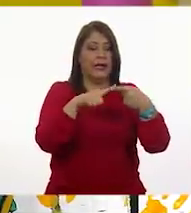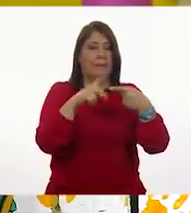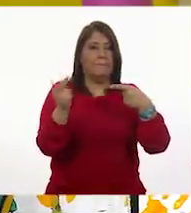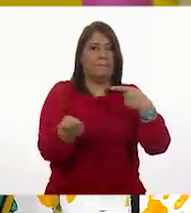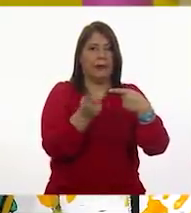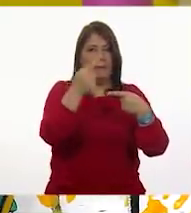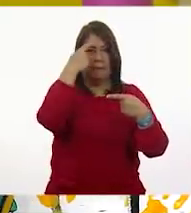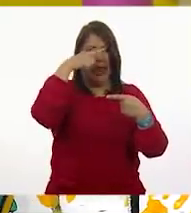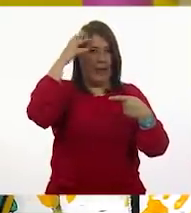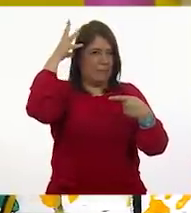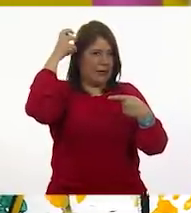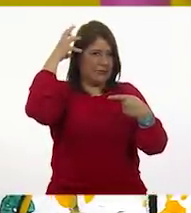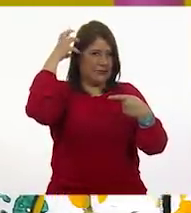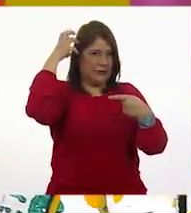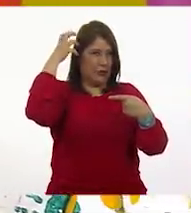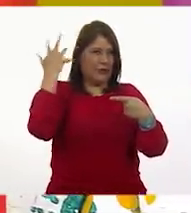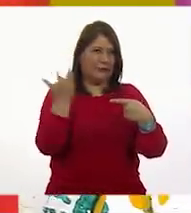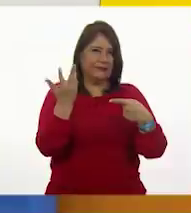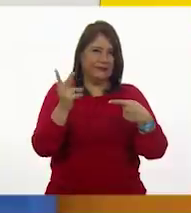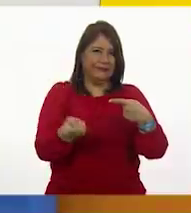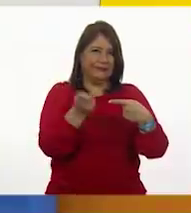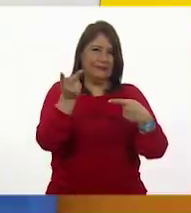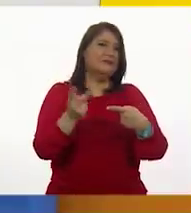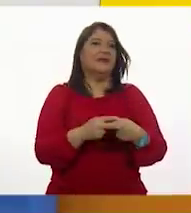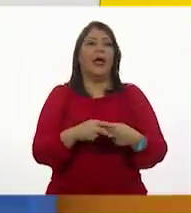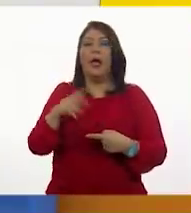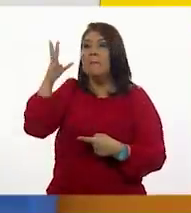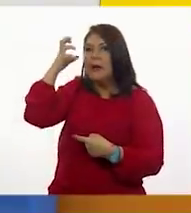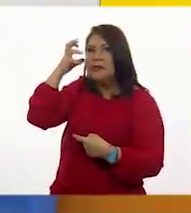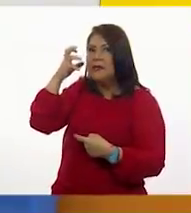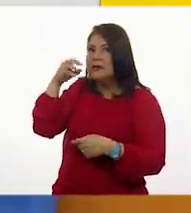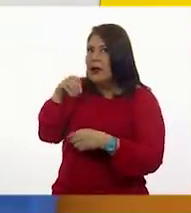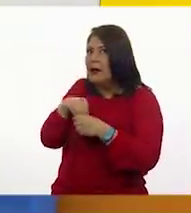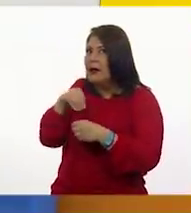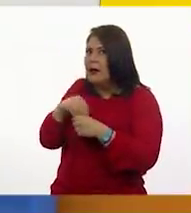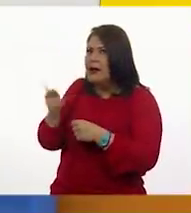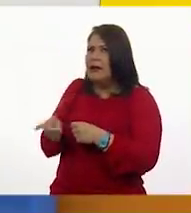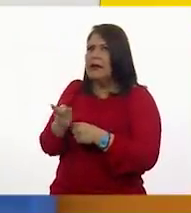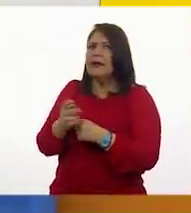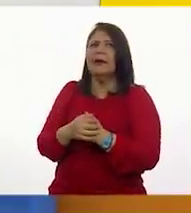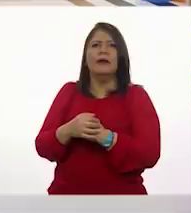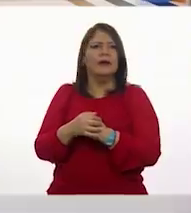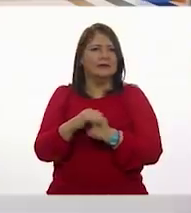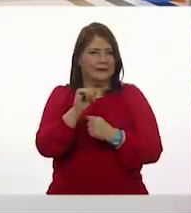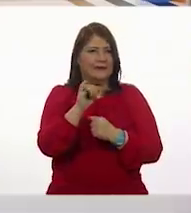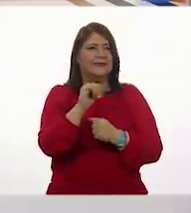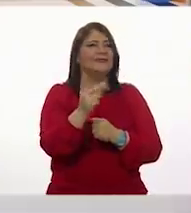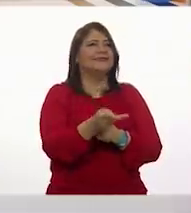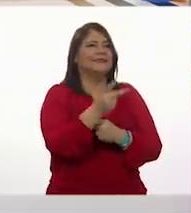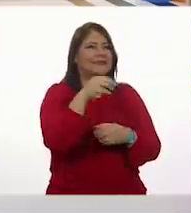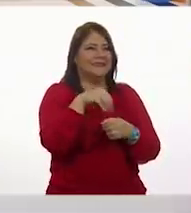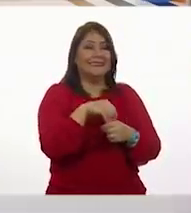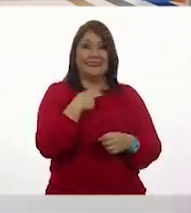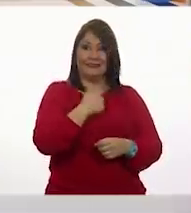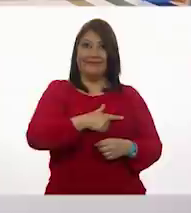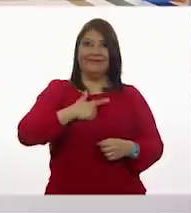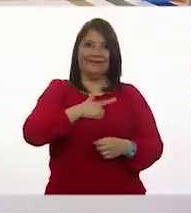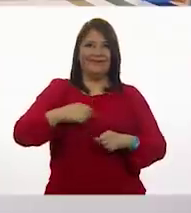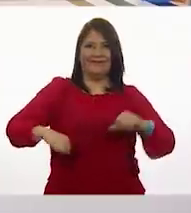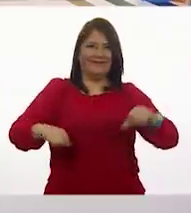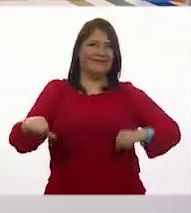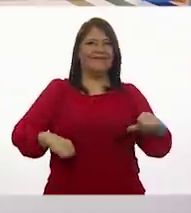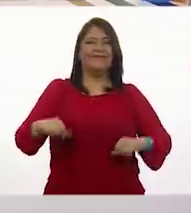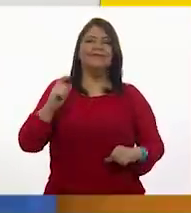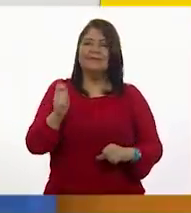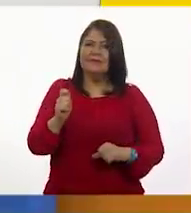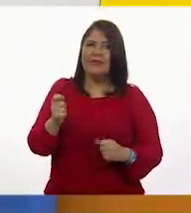para Panchito. ¿Para Panchito? Sí. ¿Son preguntas secretas? Preguntas secretas. Me muy bien, gusta esta actividad.